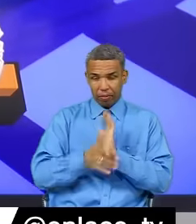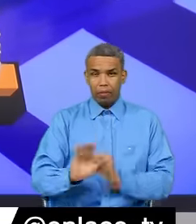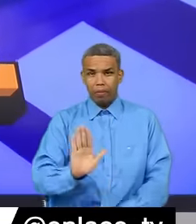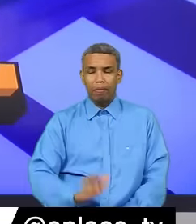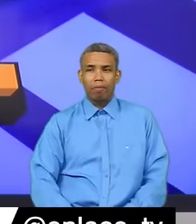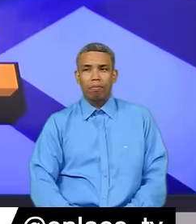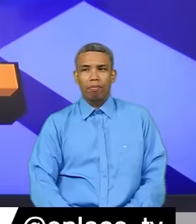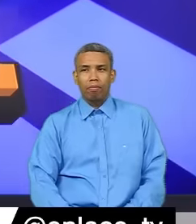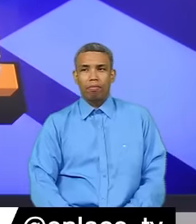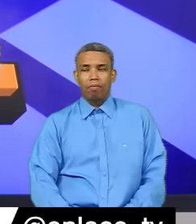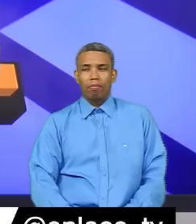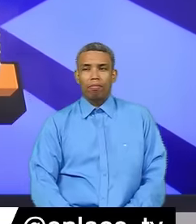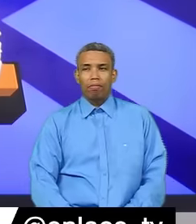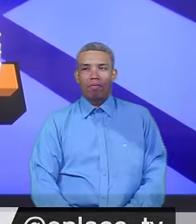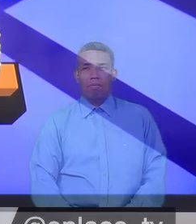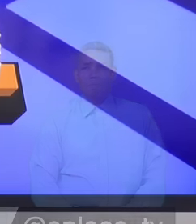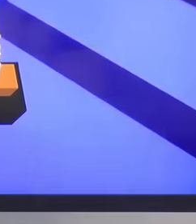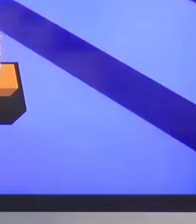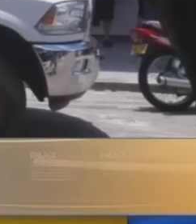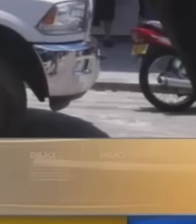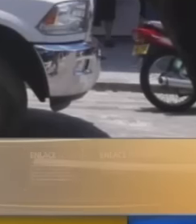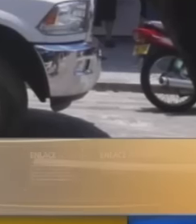Enlace Noticias, lo que usted quiere